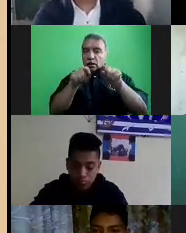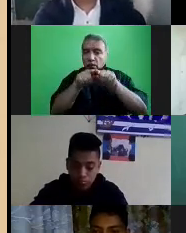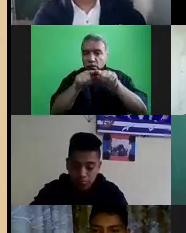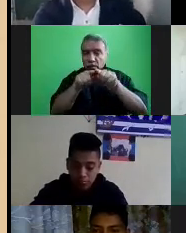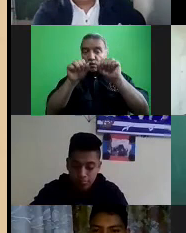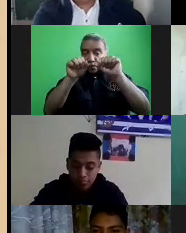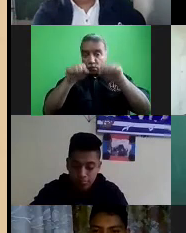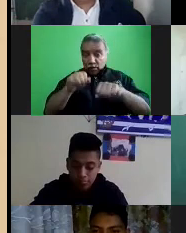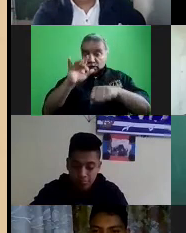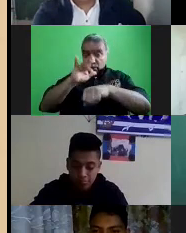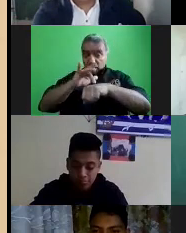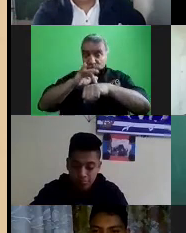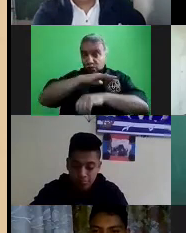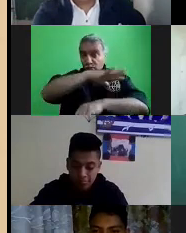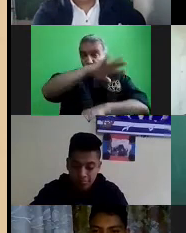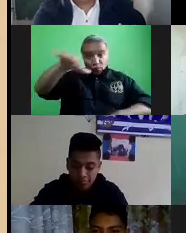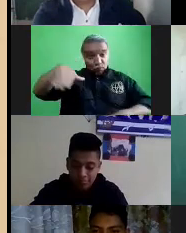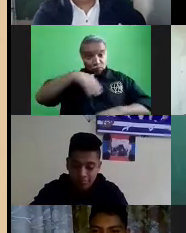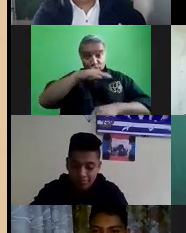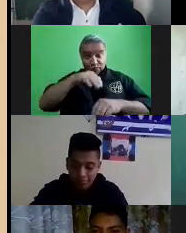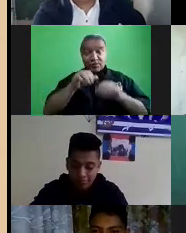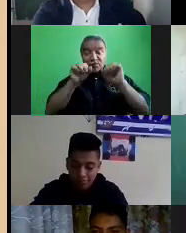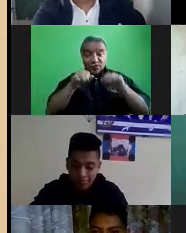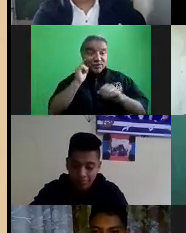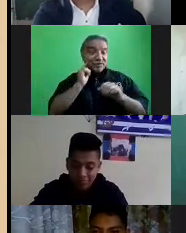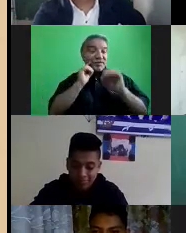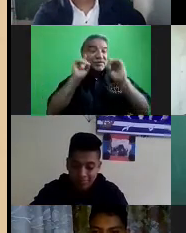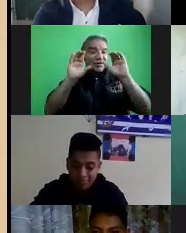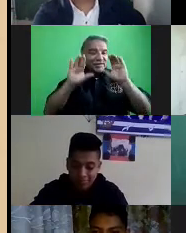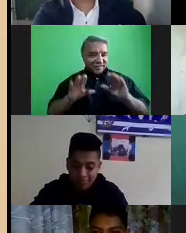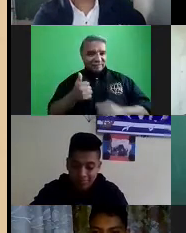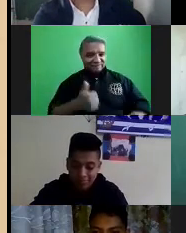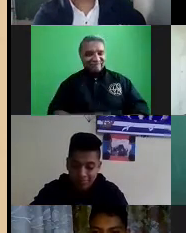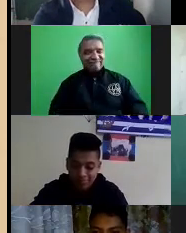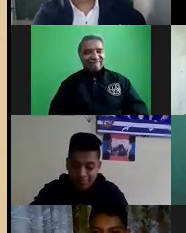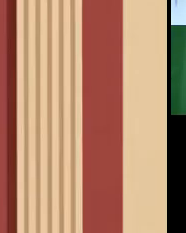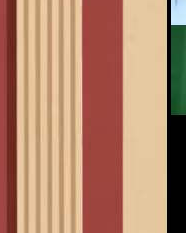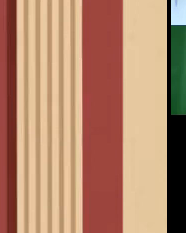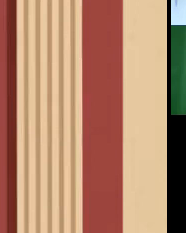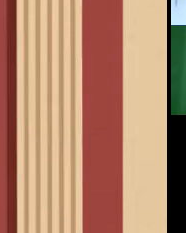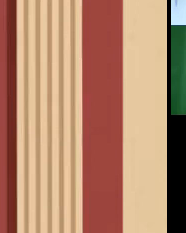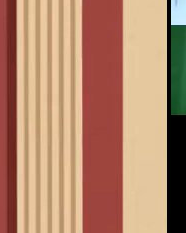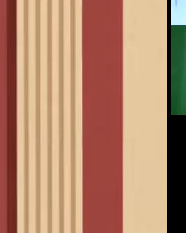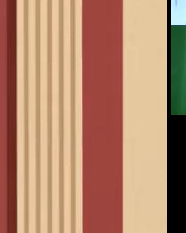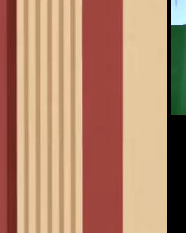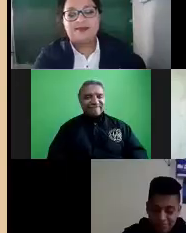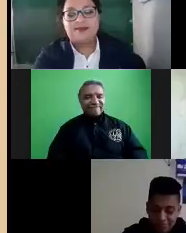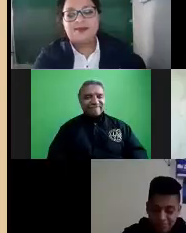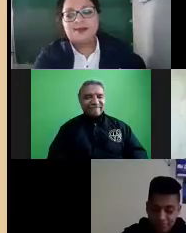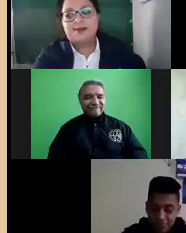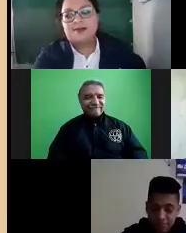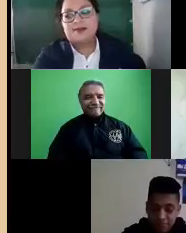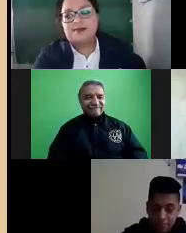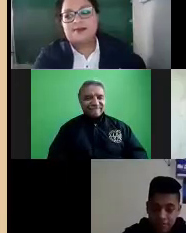iguales, sordos y oyentes somos iguales, podemos salir adelante, todos podemos salir